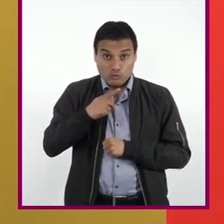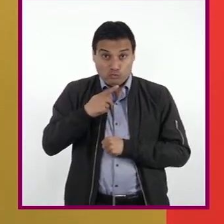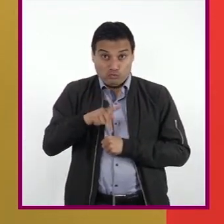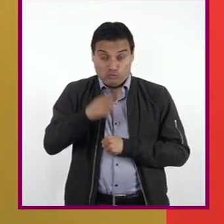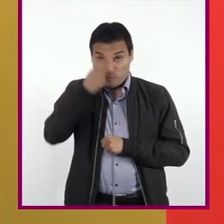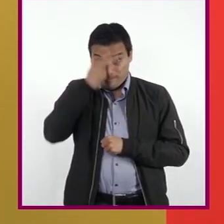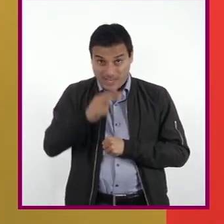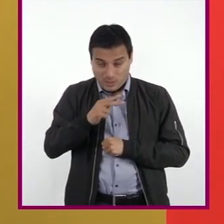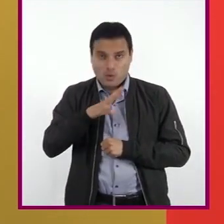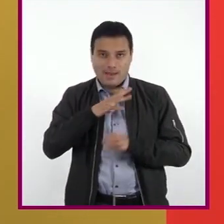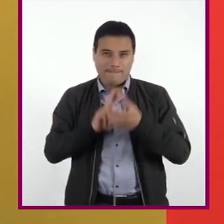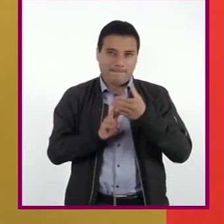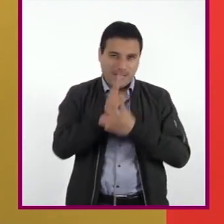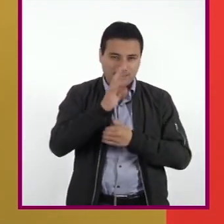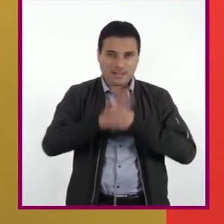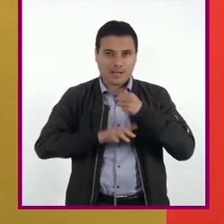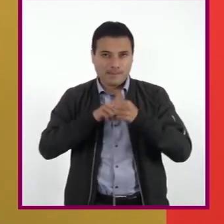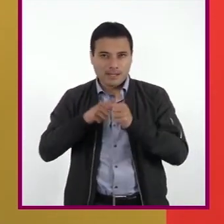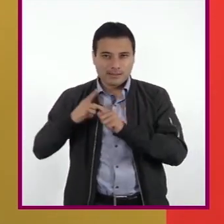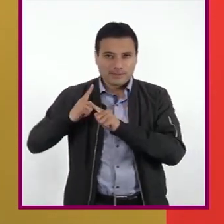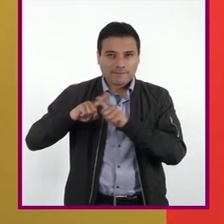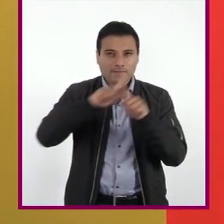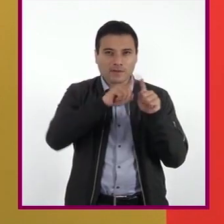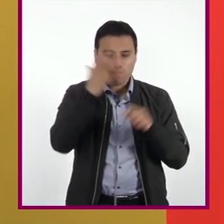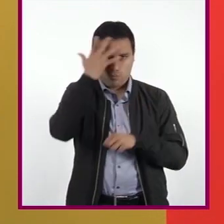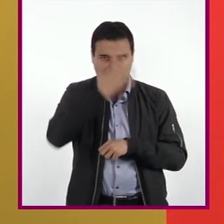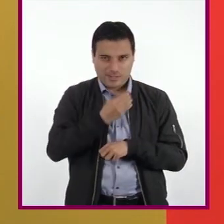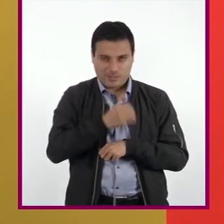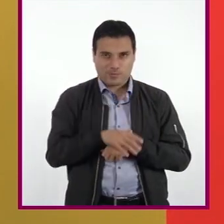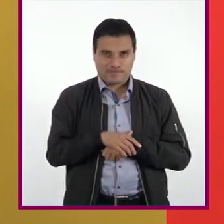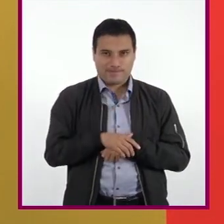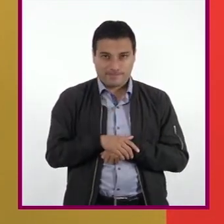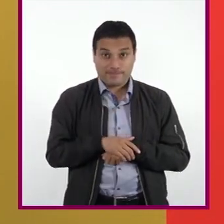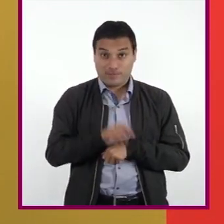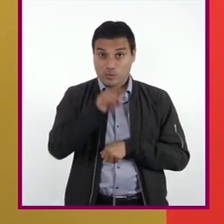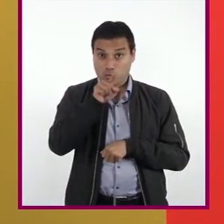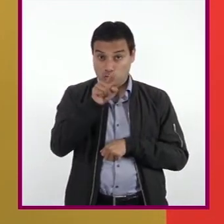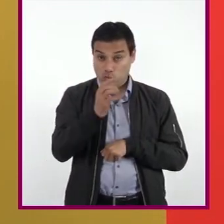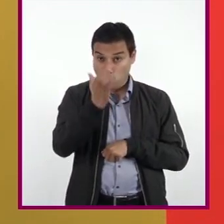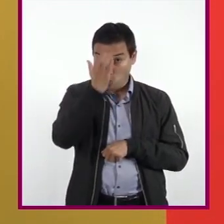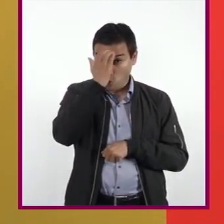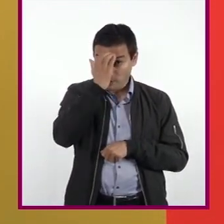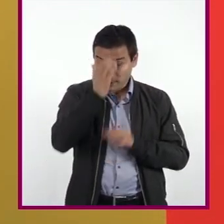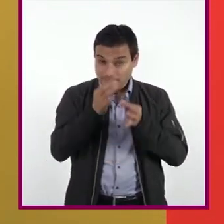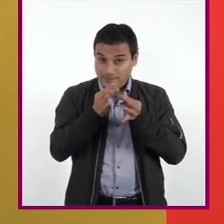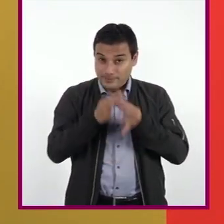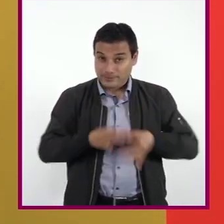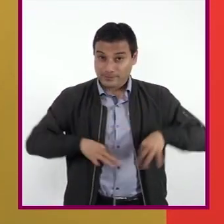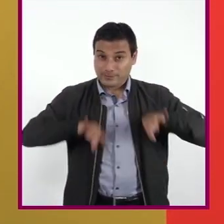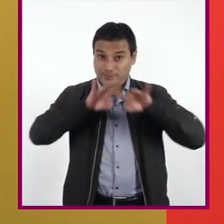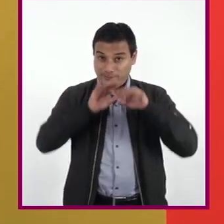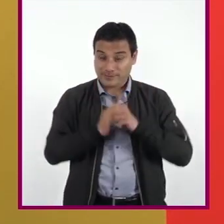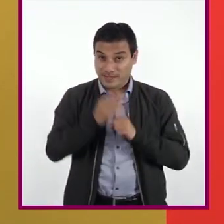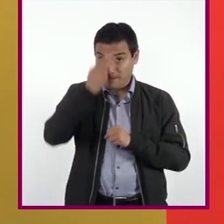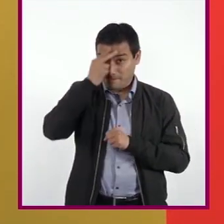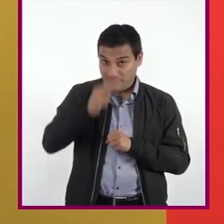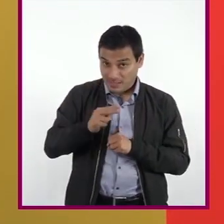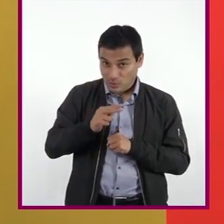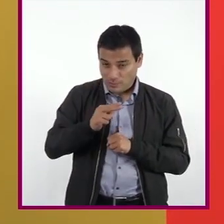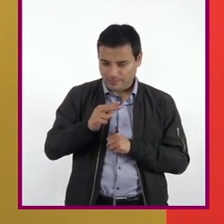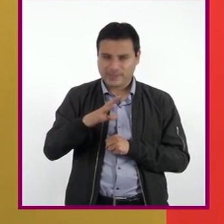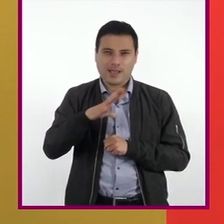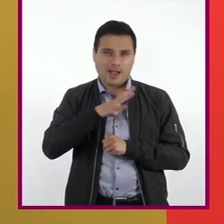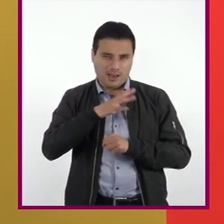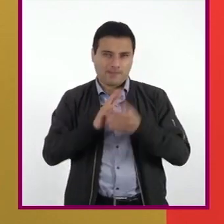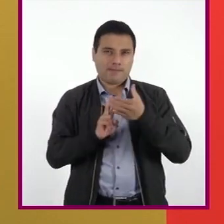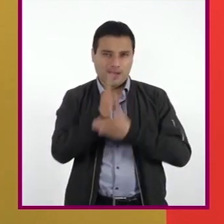la biodiversidad en México. Y lo haremos mediante el propósito reconocer la importancia estética y cultural de la